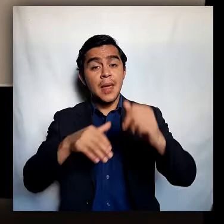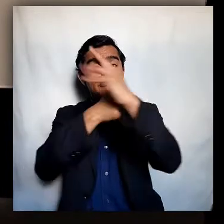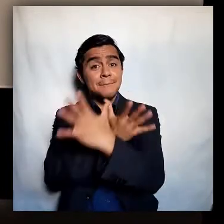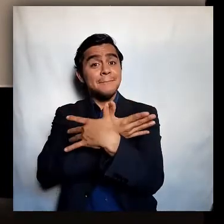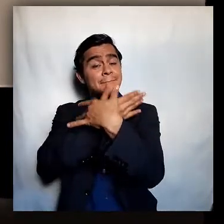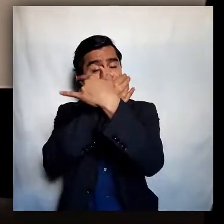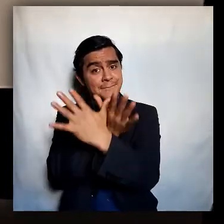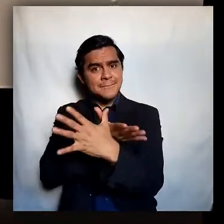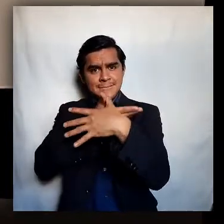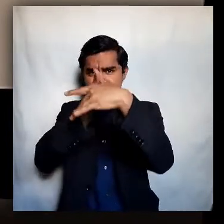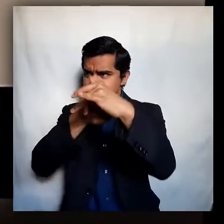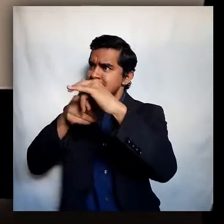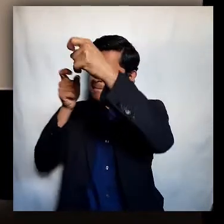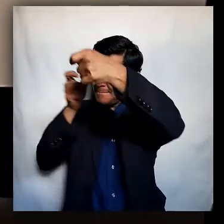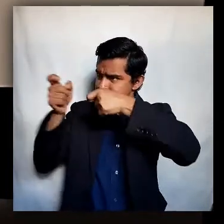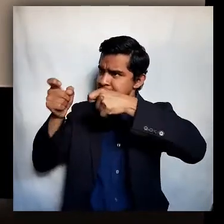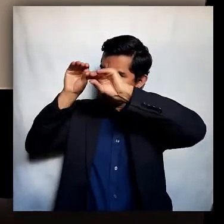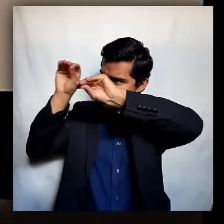amaestrar mariposas,